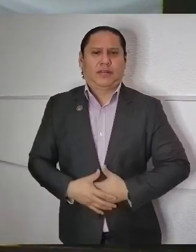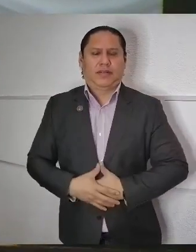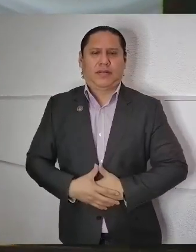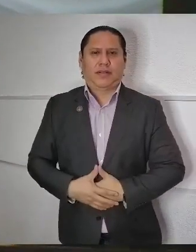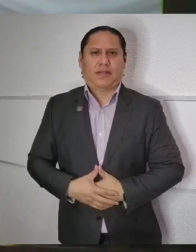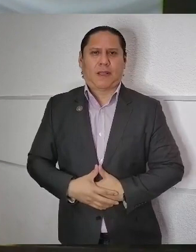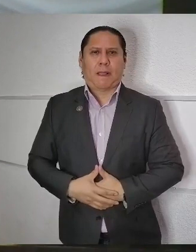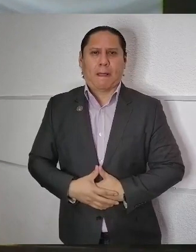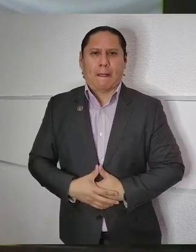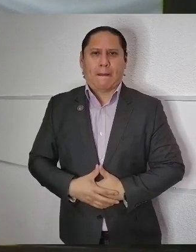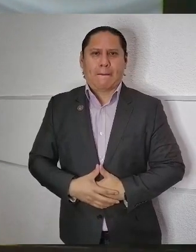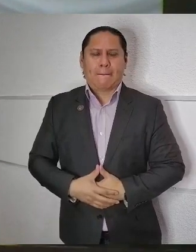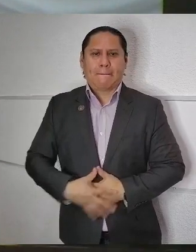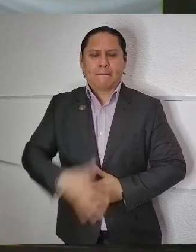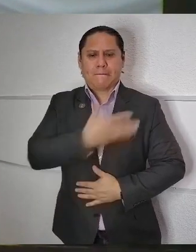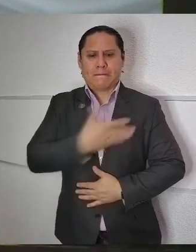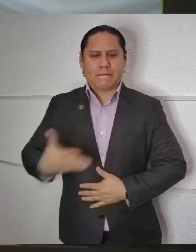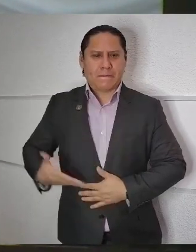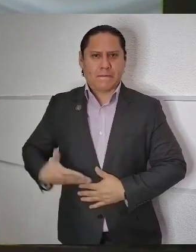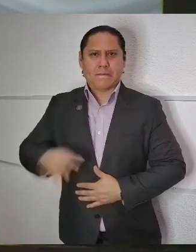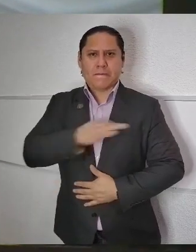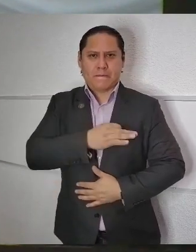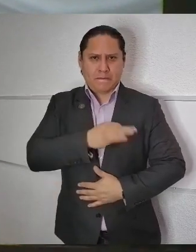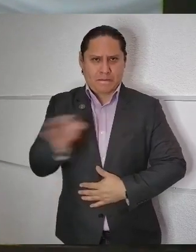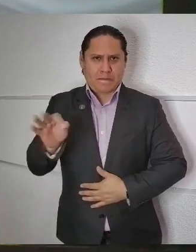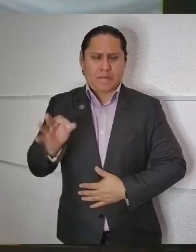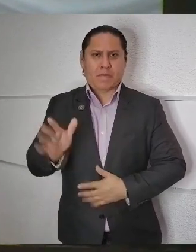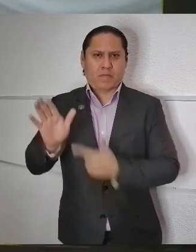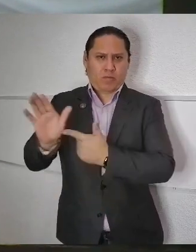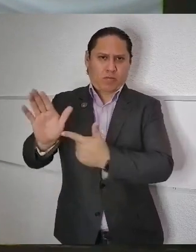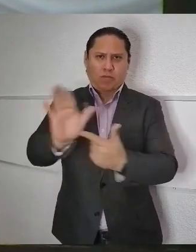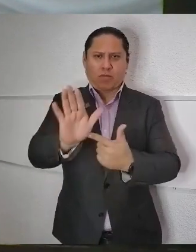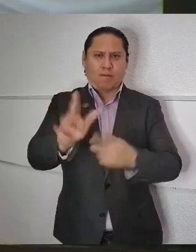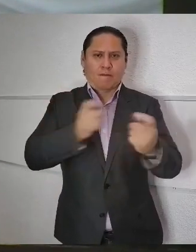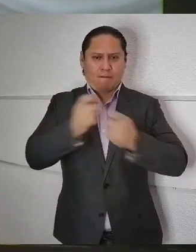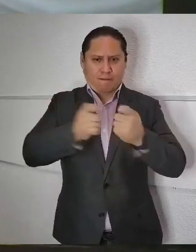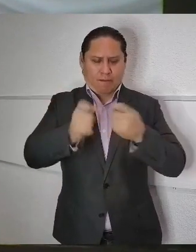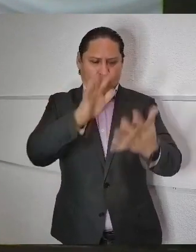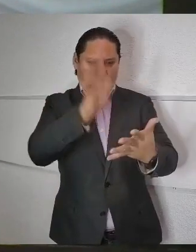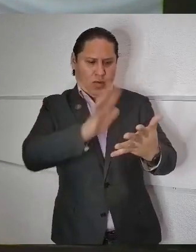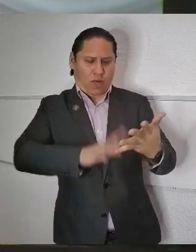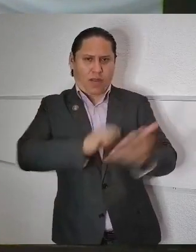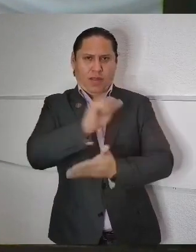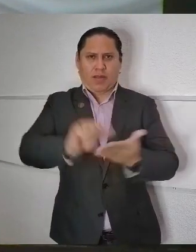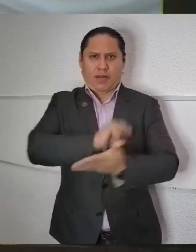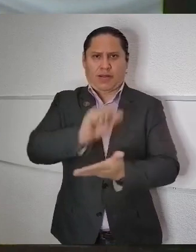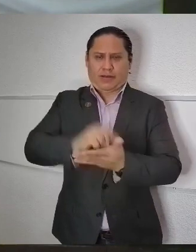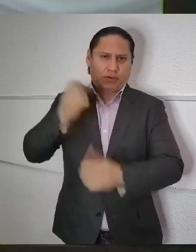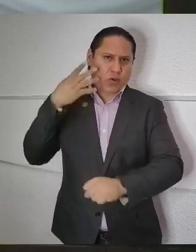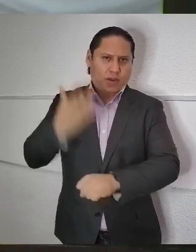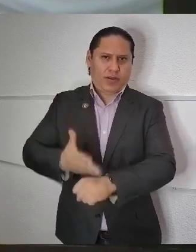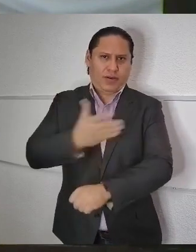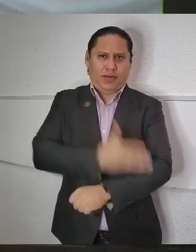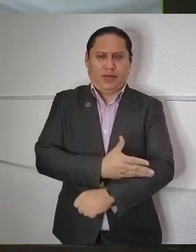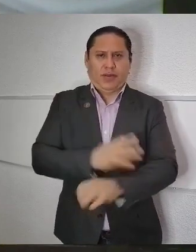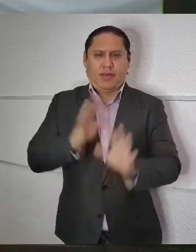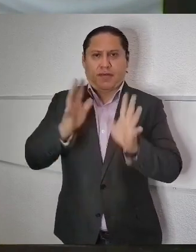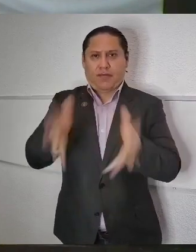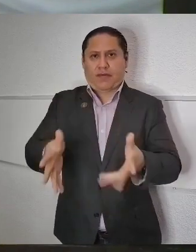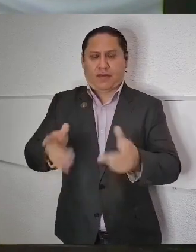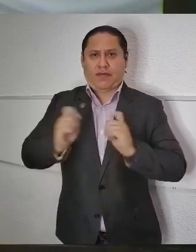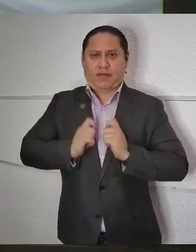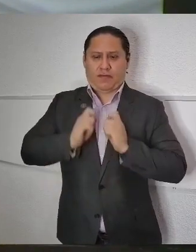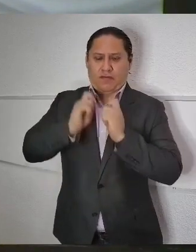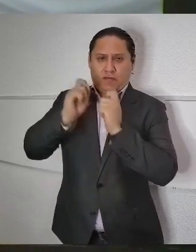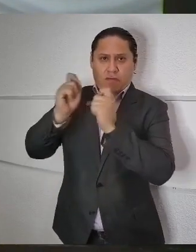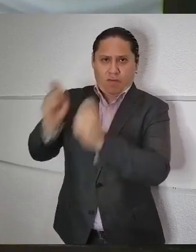Congreso del Estado, esta presidencia se permite proponer que se dispense el trámite de la lectura del acta de la sesión anterior,